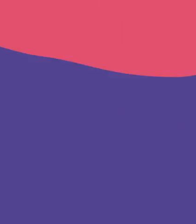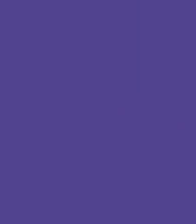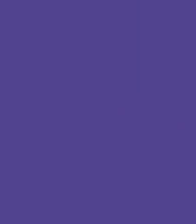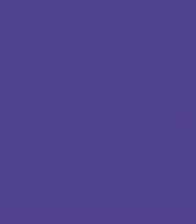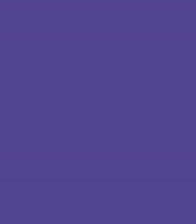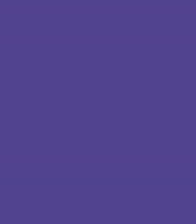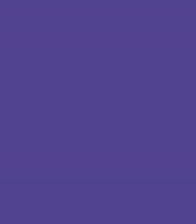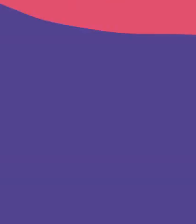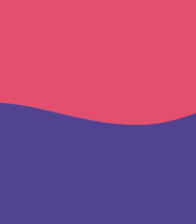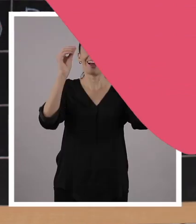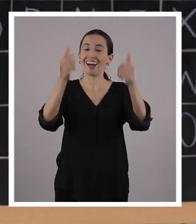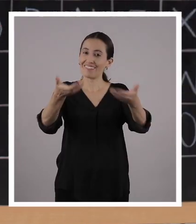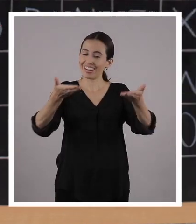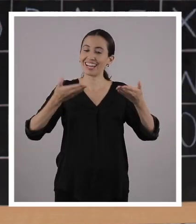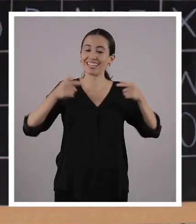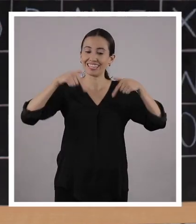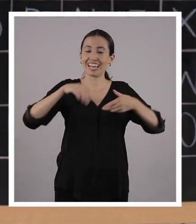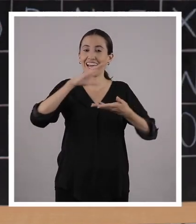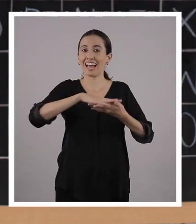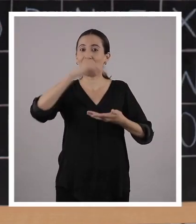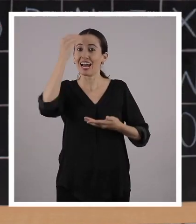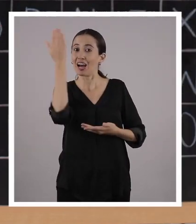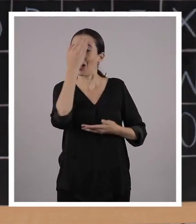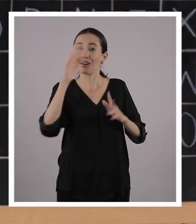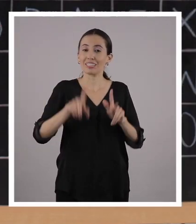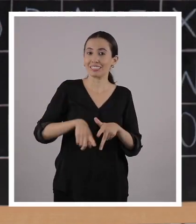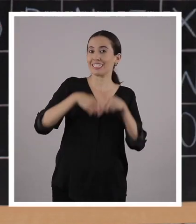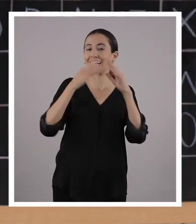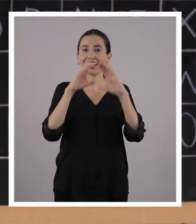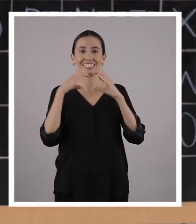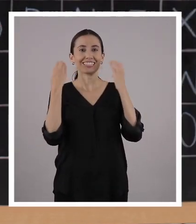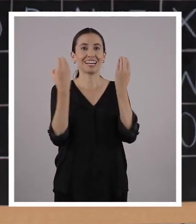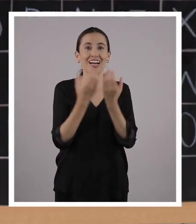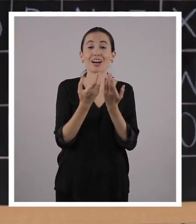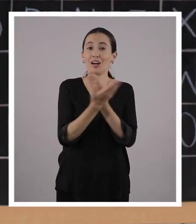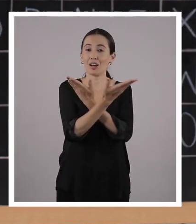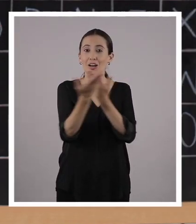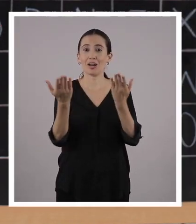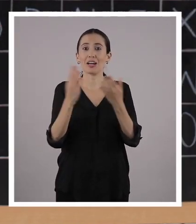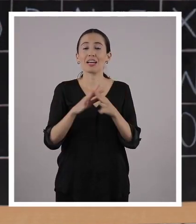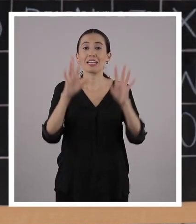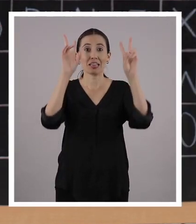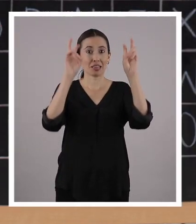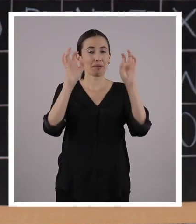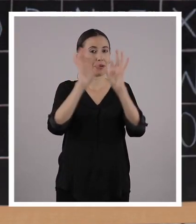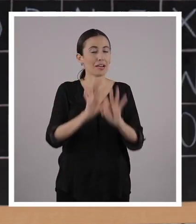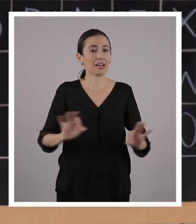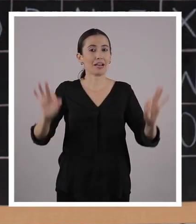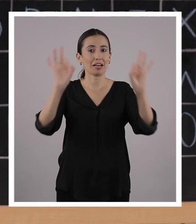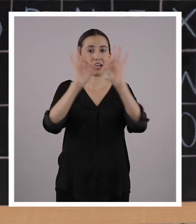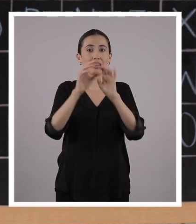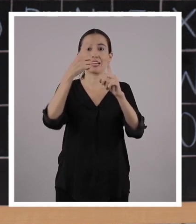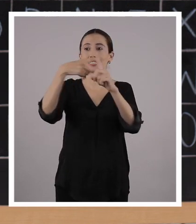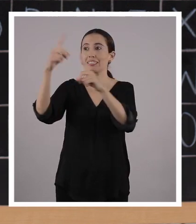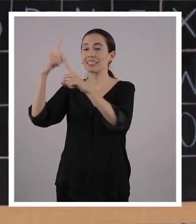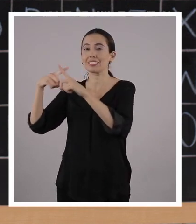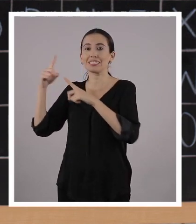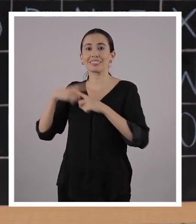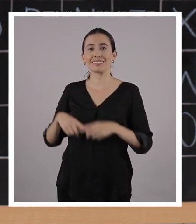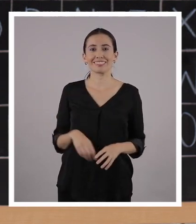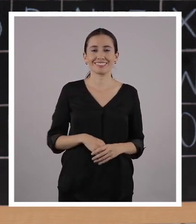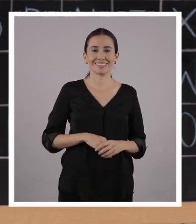cantonal. Chicos y chicas, bienvenidas a Aprender la Tele. En este momento vamos a empezar la clase con un interesante tema sobre